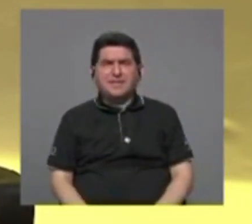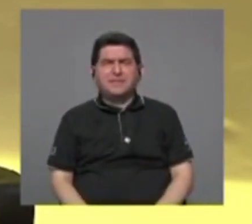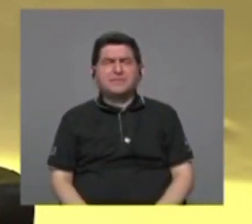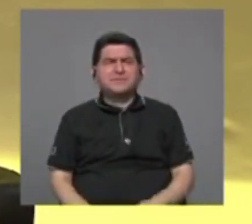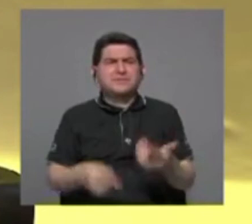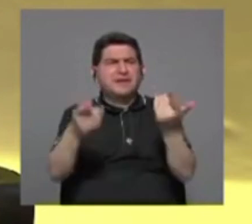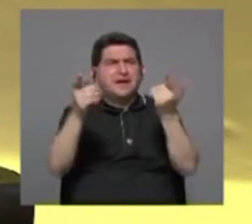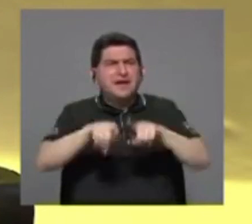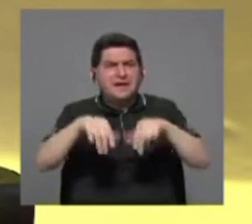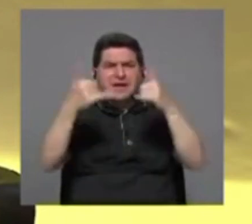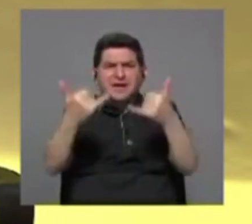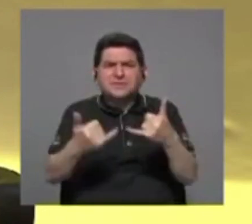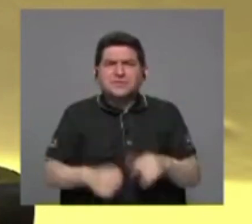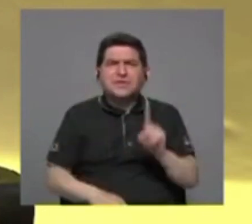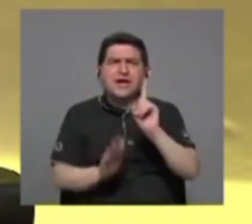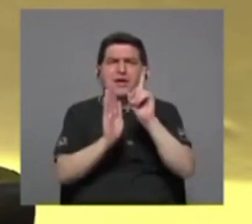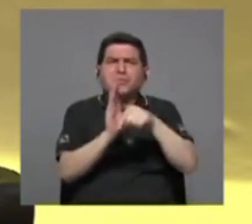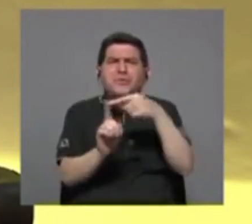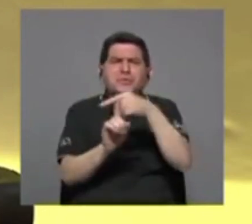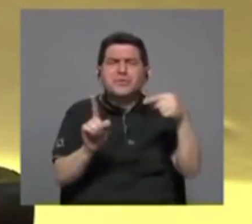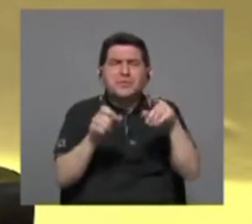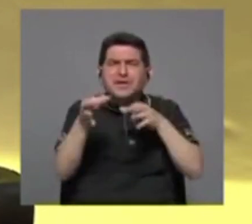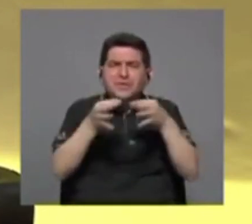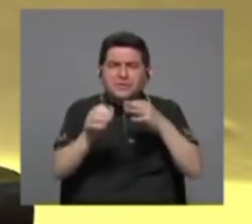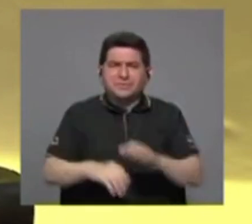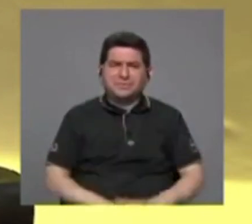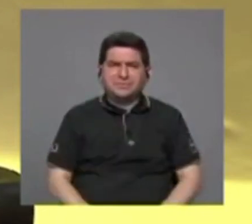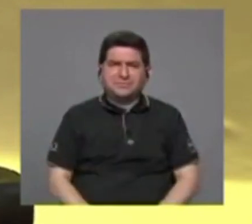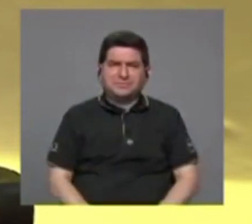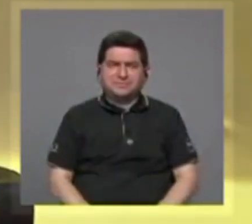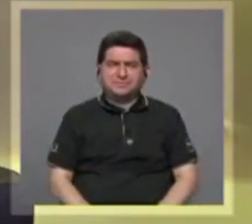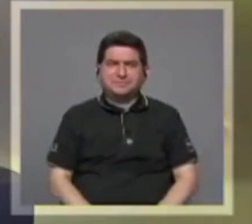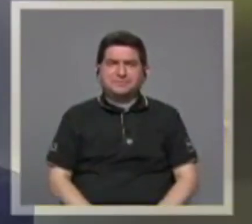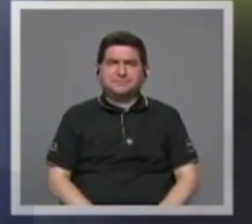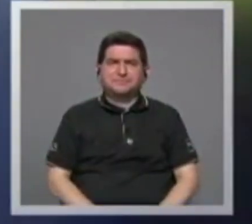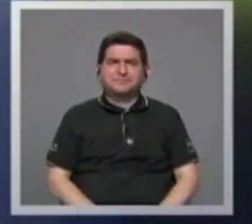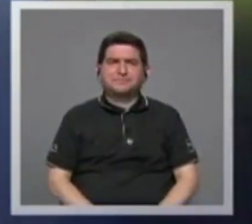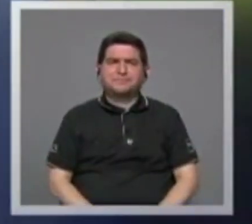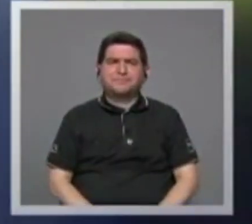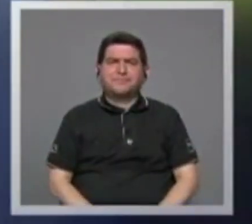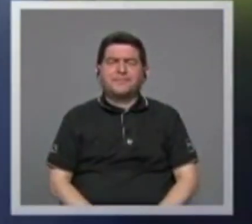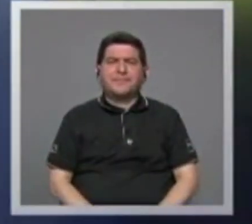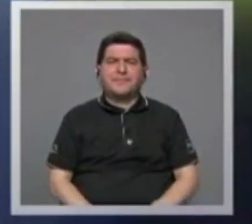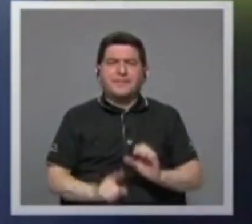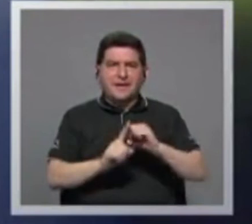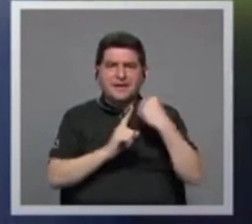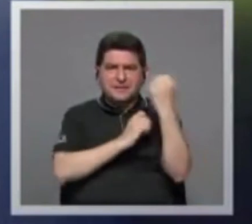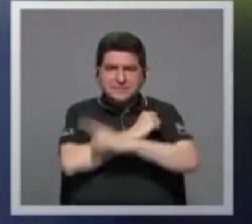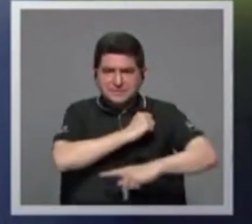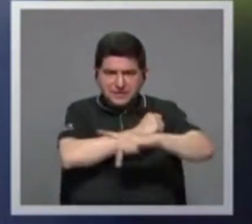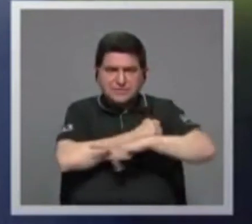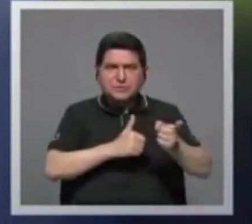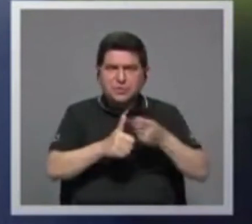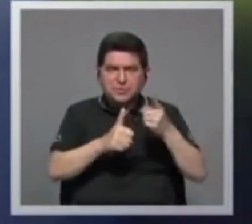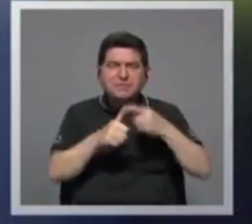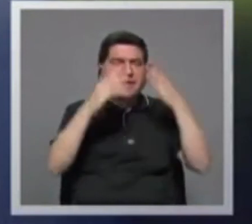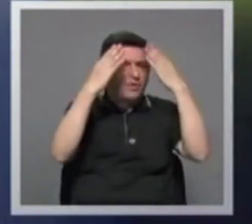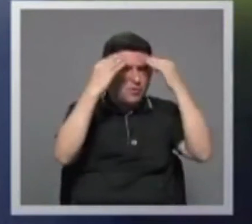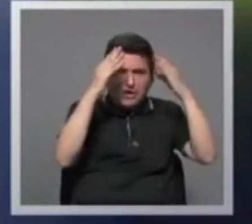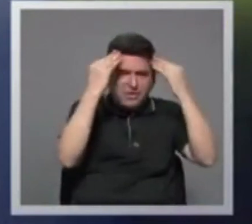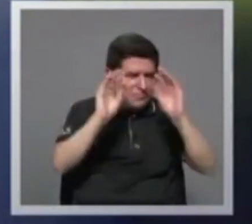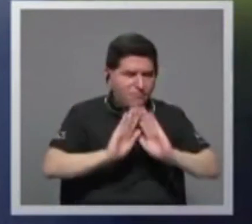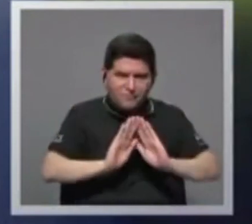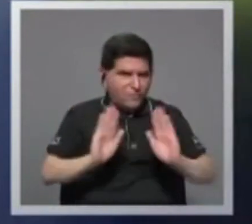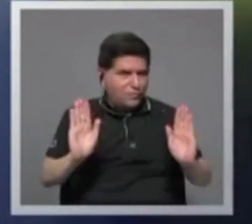fuerza, y ya debe quedar como 1 minuto y medio, a la fuerza inicial. El Estado de la Nación inicialmente fue un informe, el programa